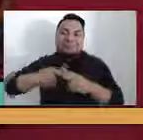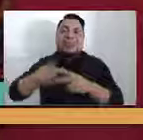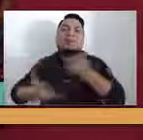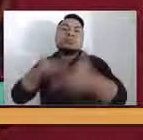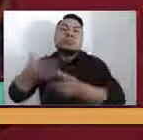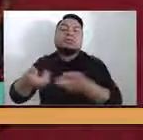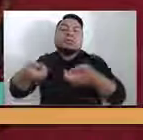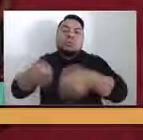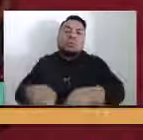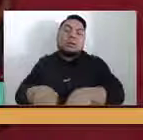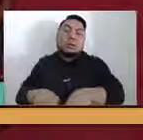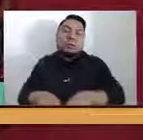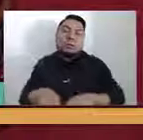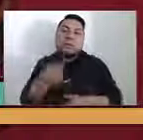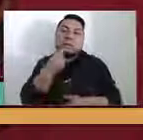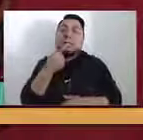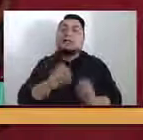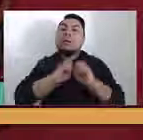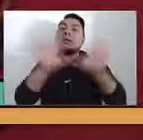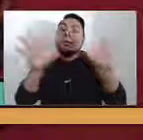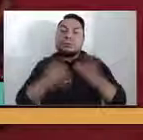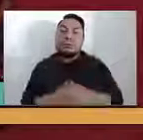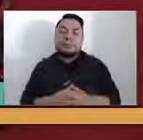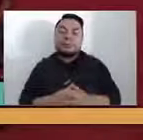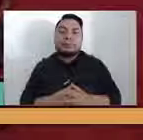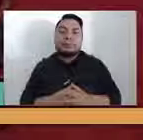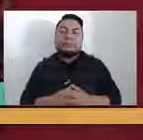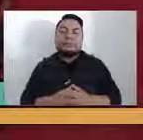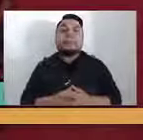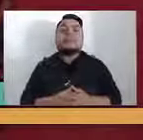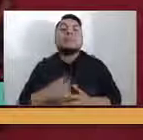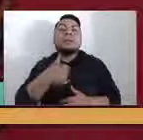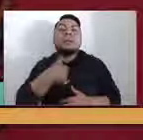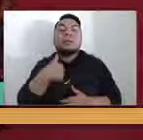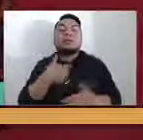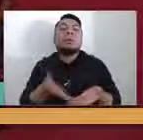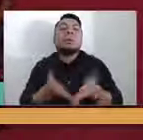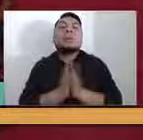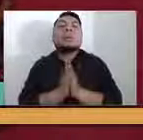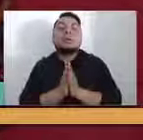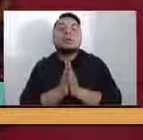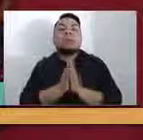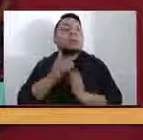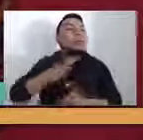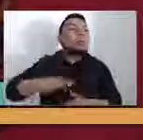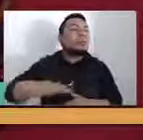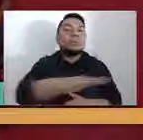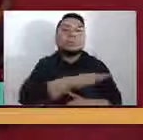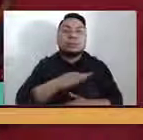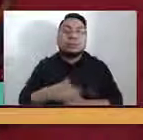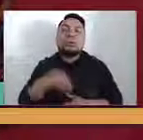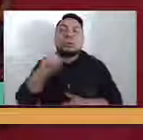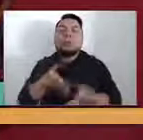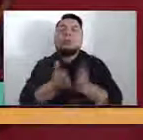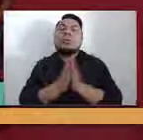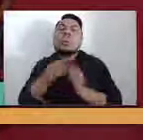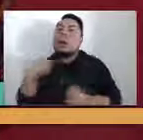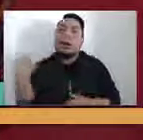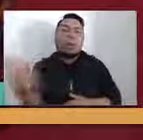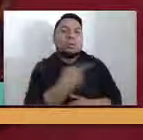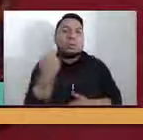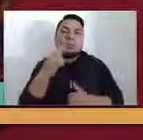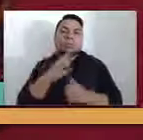nulidad. Ahí está así de claro. Yo les voy a pedir, por favor, que todos, y esto es un pedido a todos los